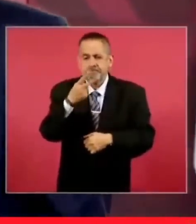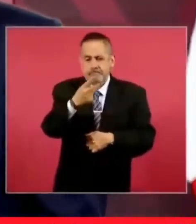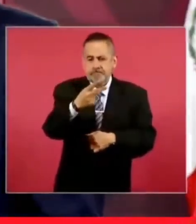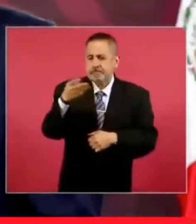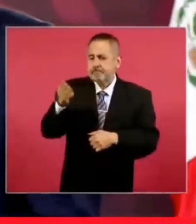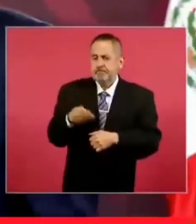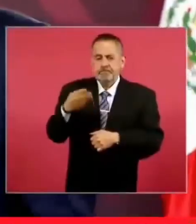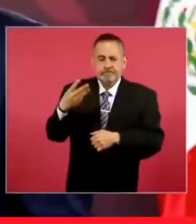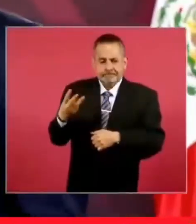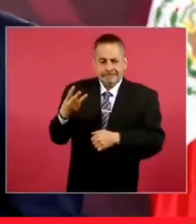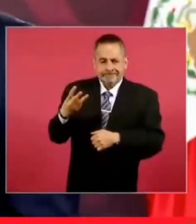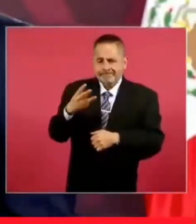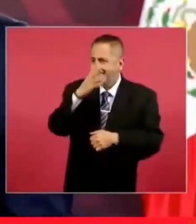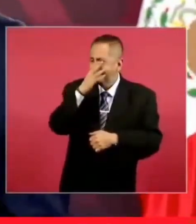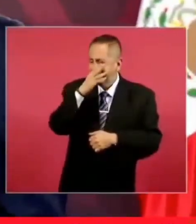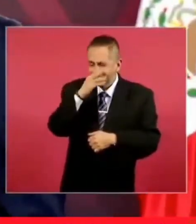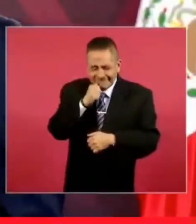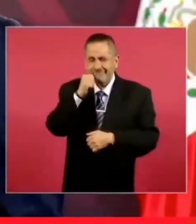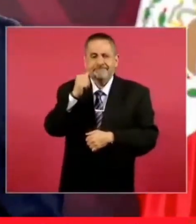Constitución.